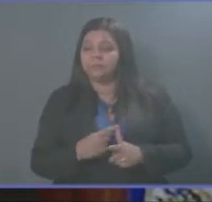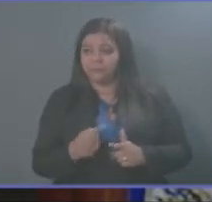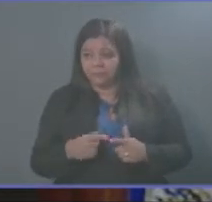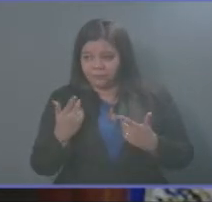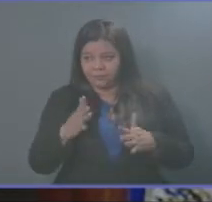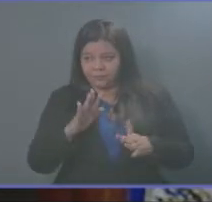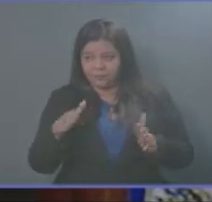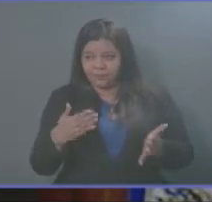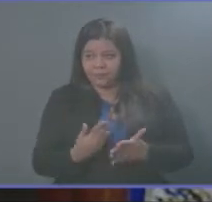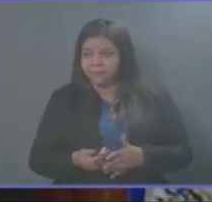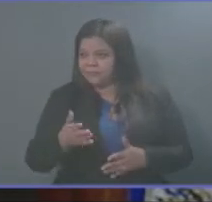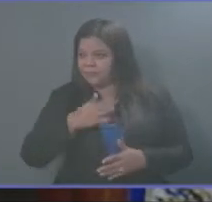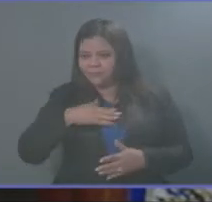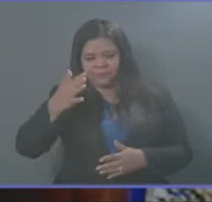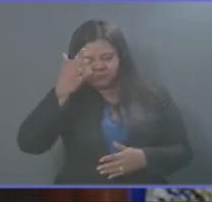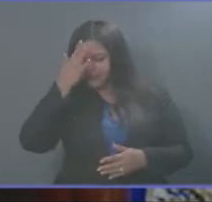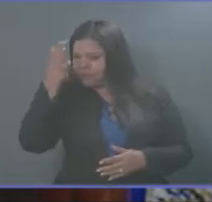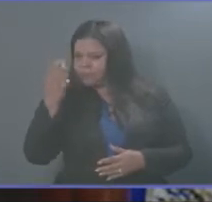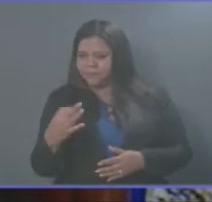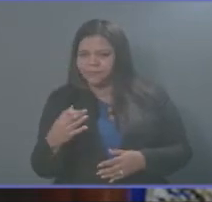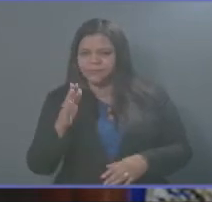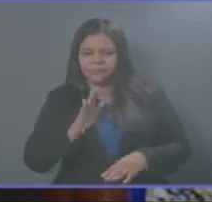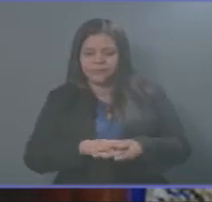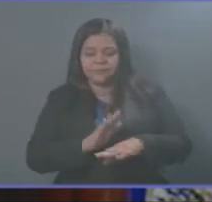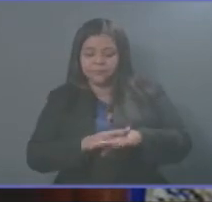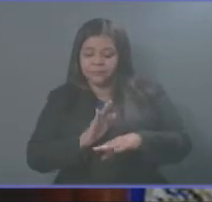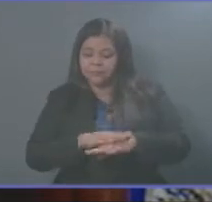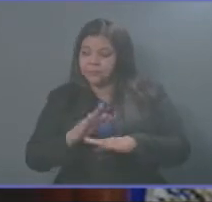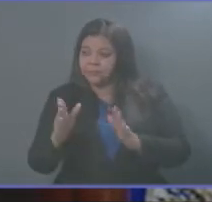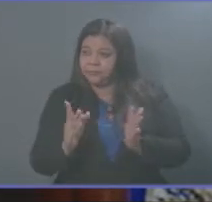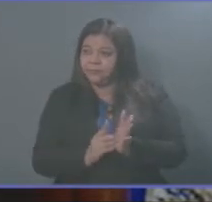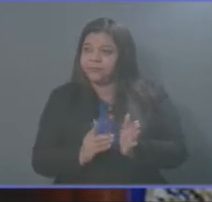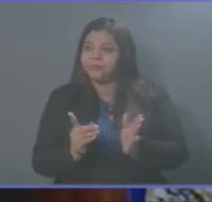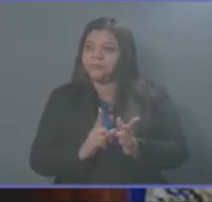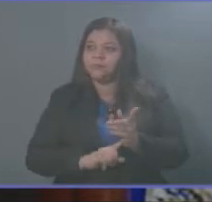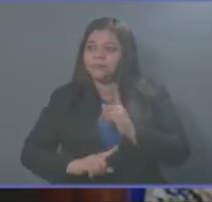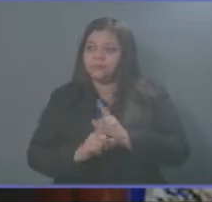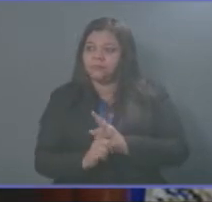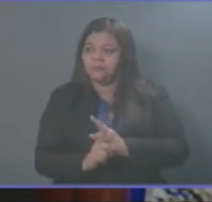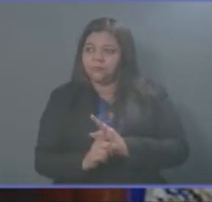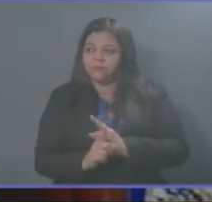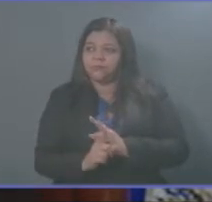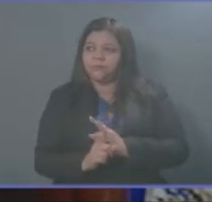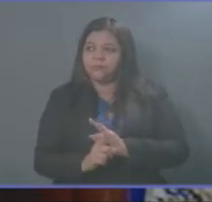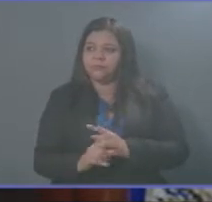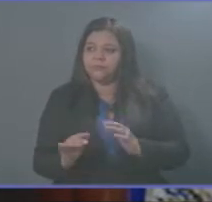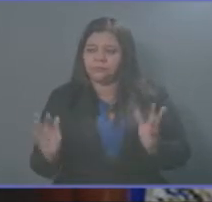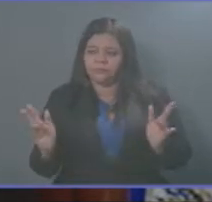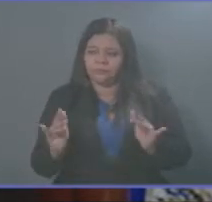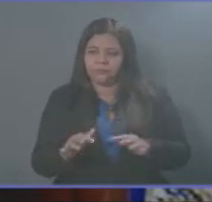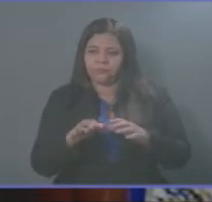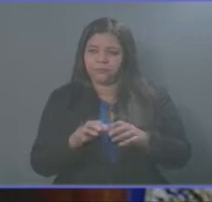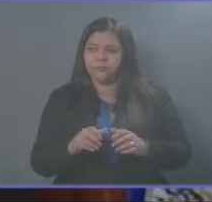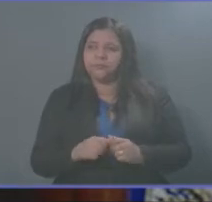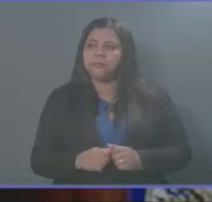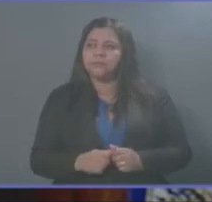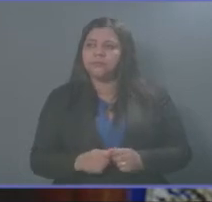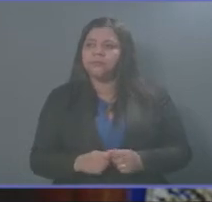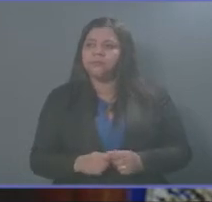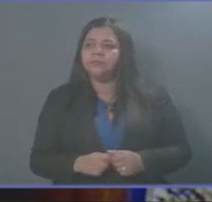creo, de verdad, hago un llamado a todos los diputados y diputadas de esta sesión plenaria, de este pleno,